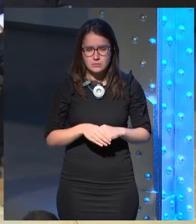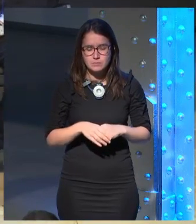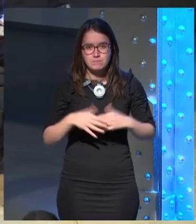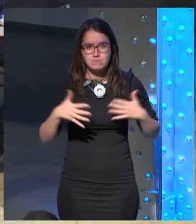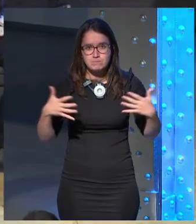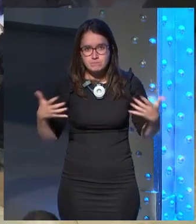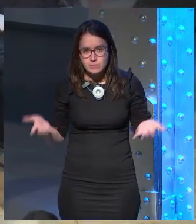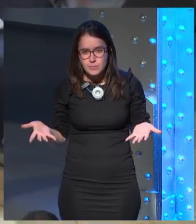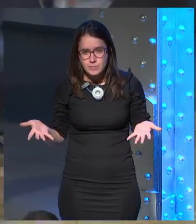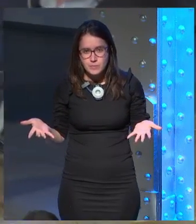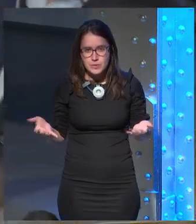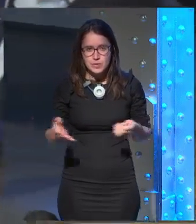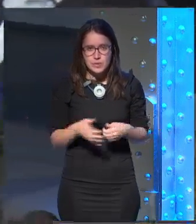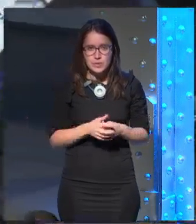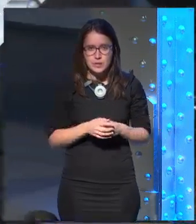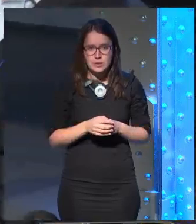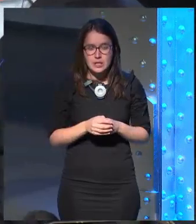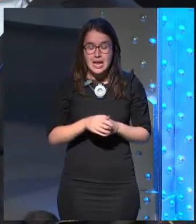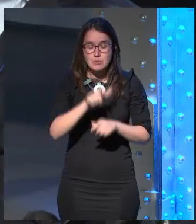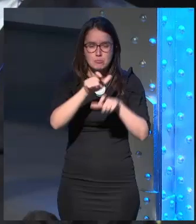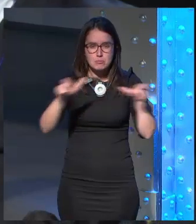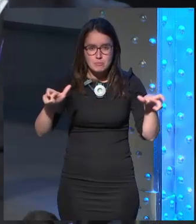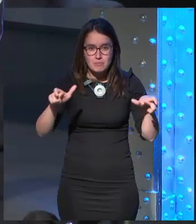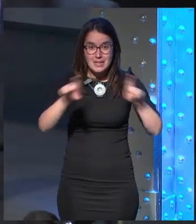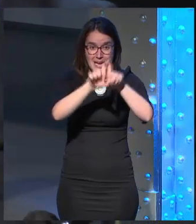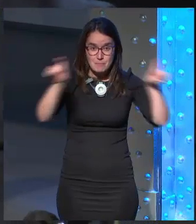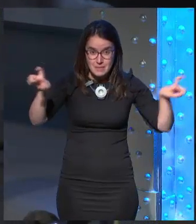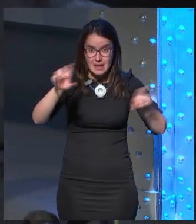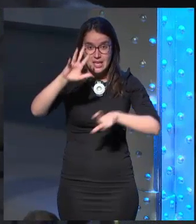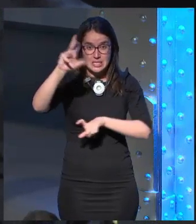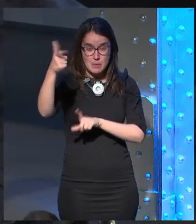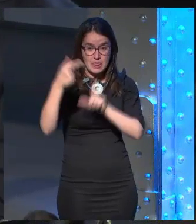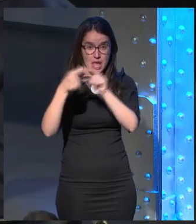Well, this. La Agencia Espacial Rusa